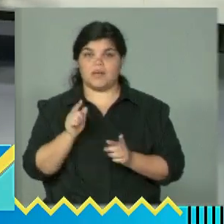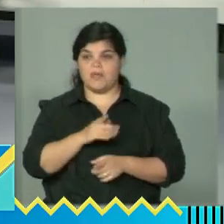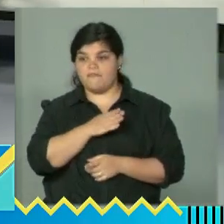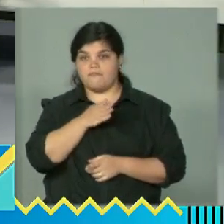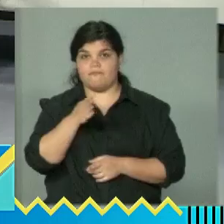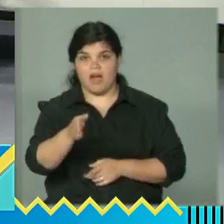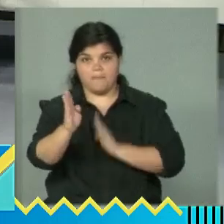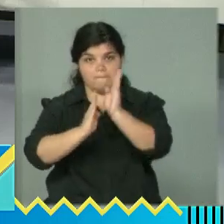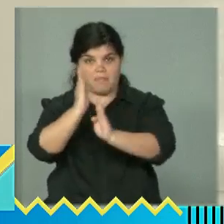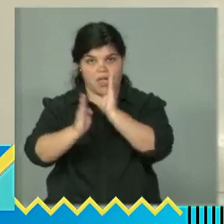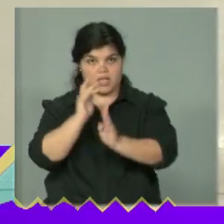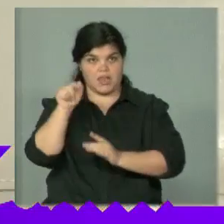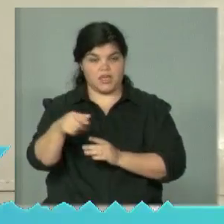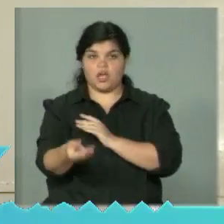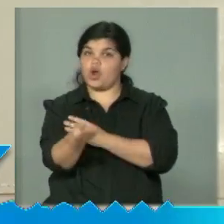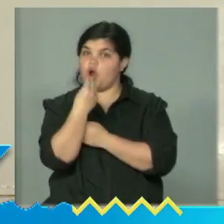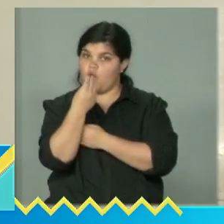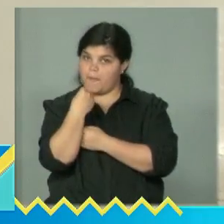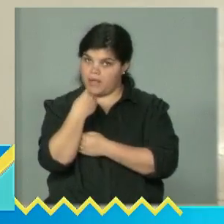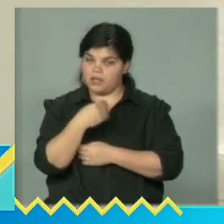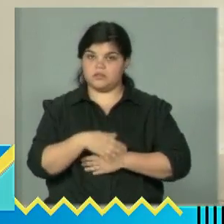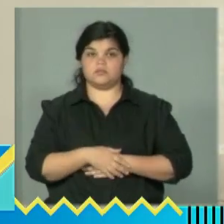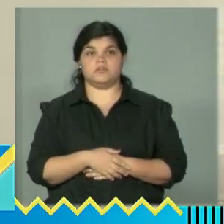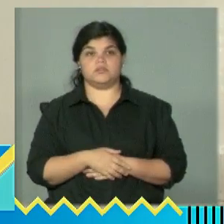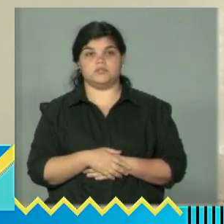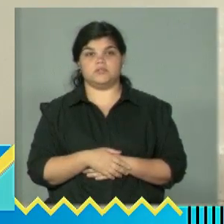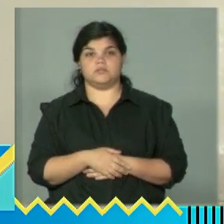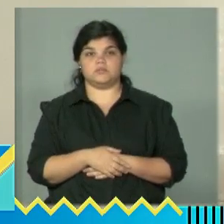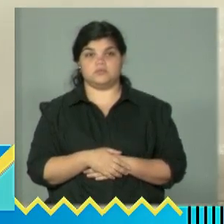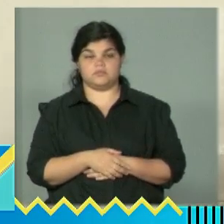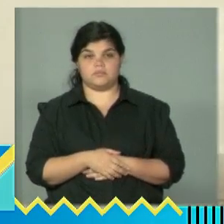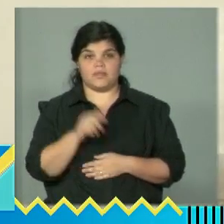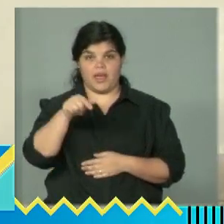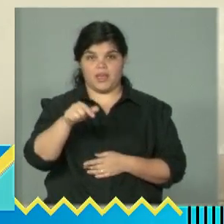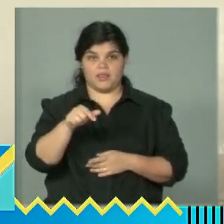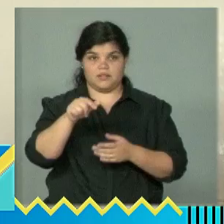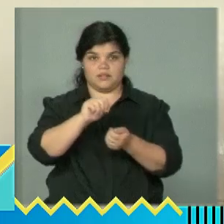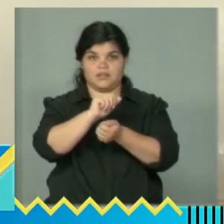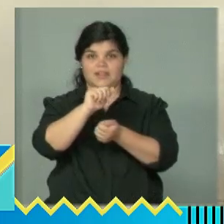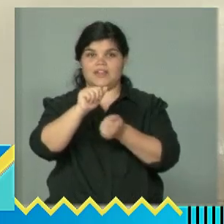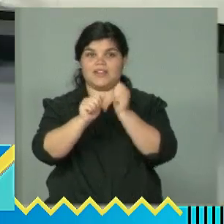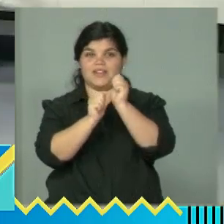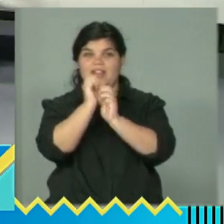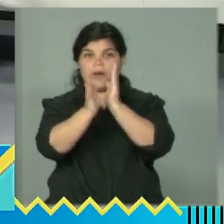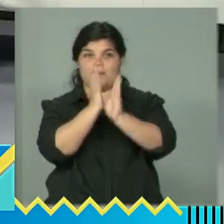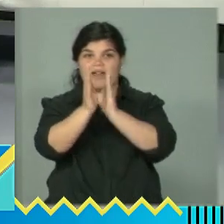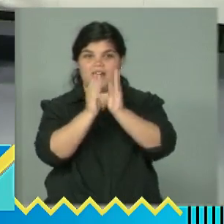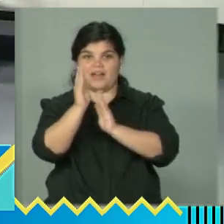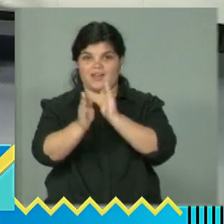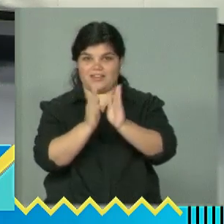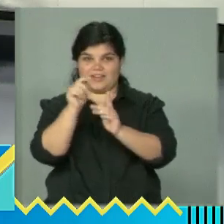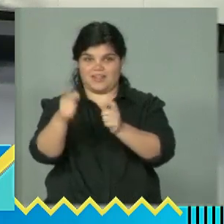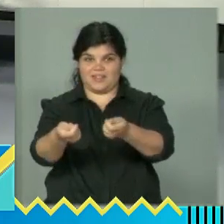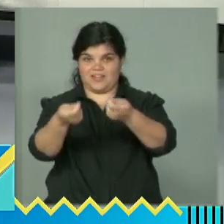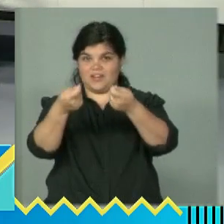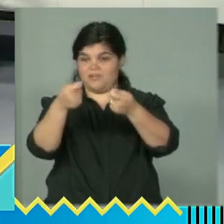máquina, mientras comes la comida, que sacas de la máquina, ahí vuelve el certificado, ahora es